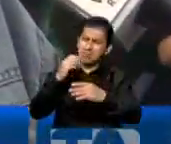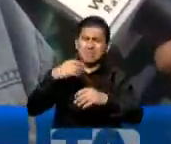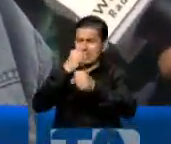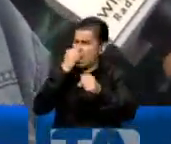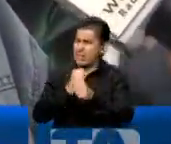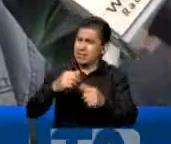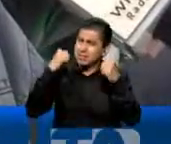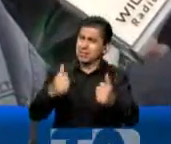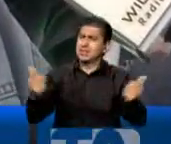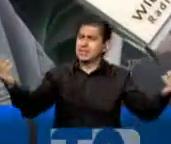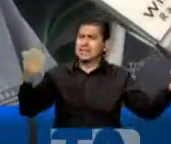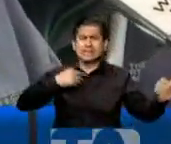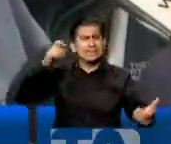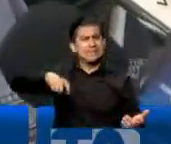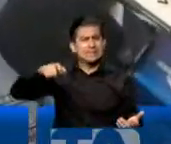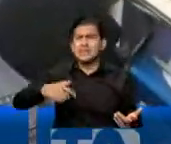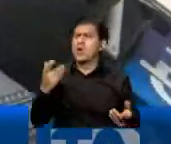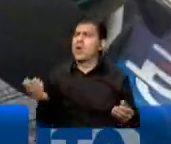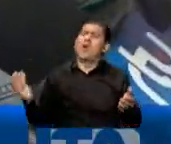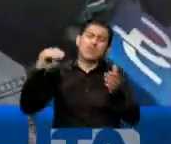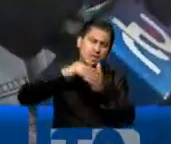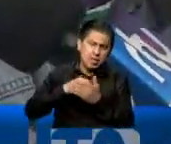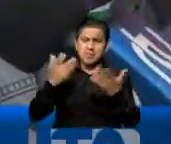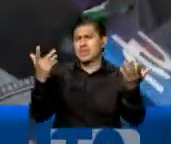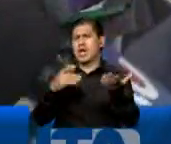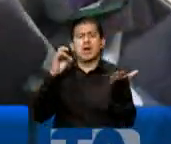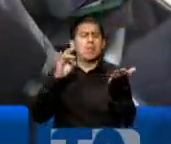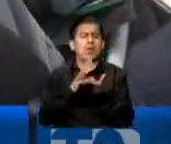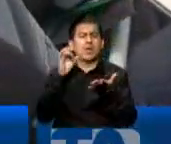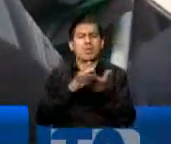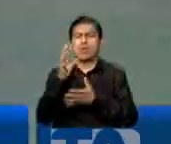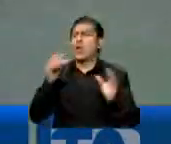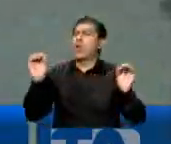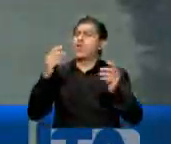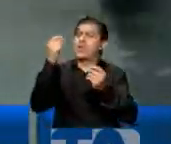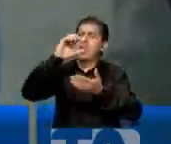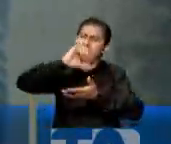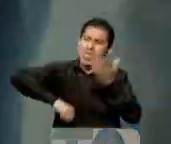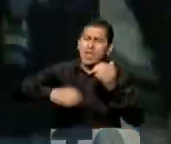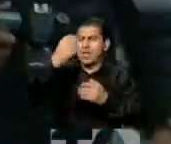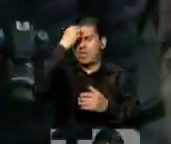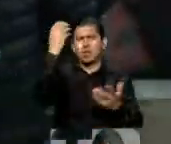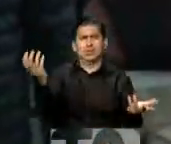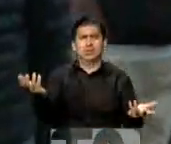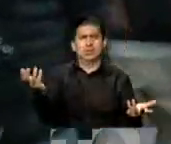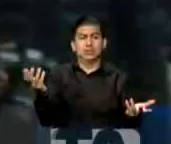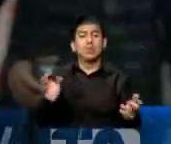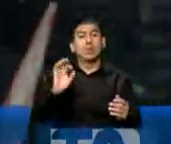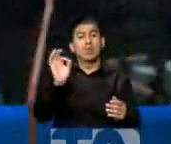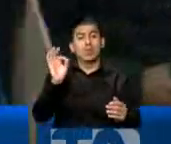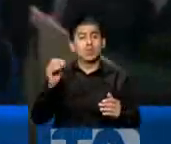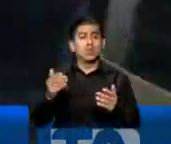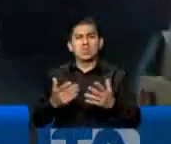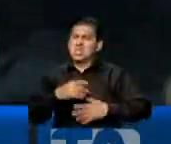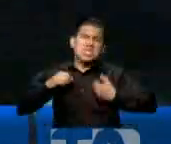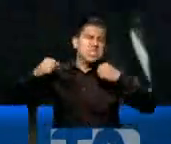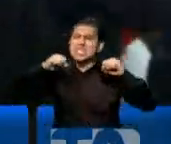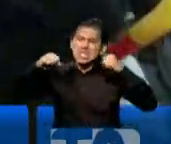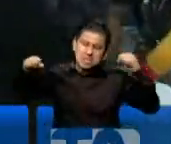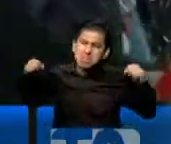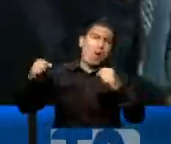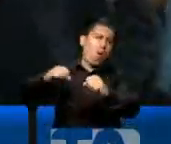empleo, para que no recorte al presupuesto de la educación. Y otros a la fuerza.